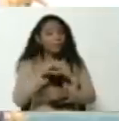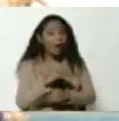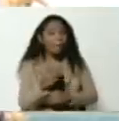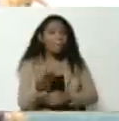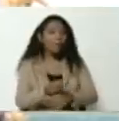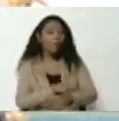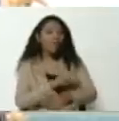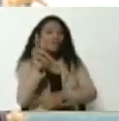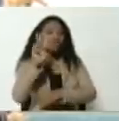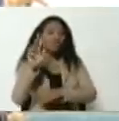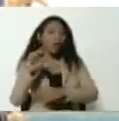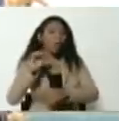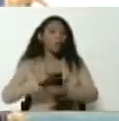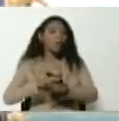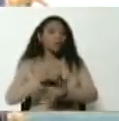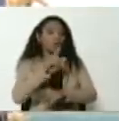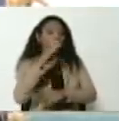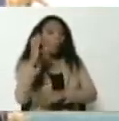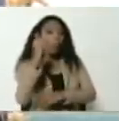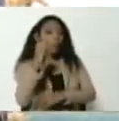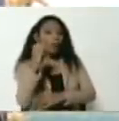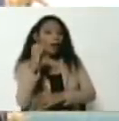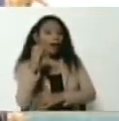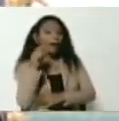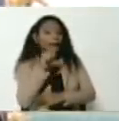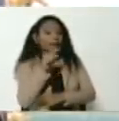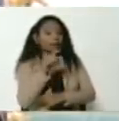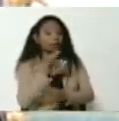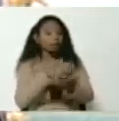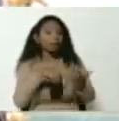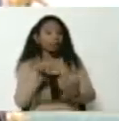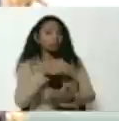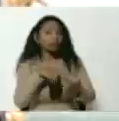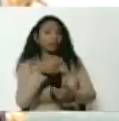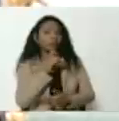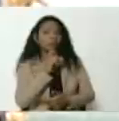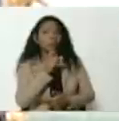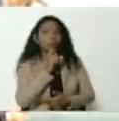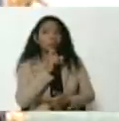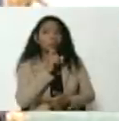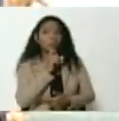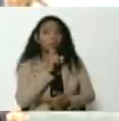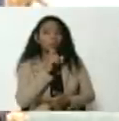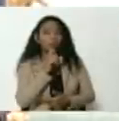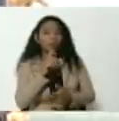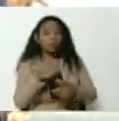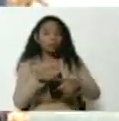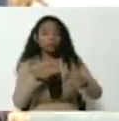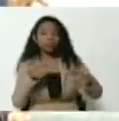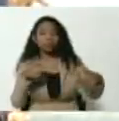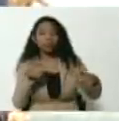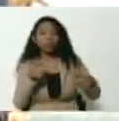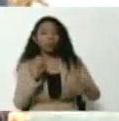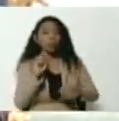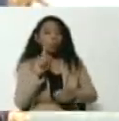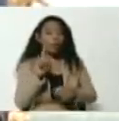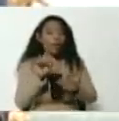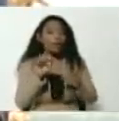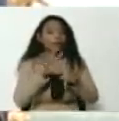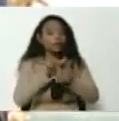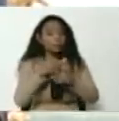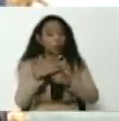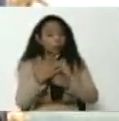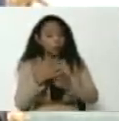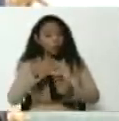y por eso Colombia es una crisis de catastróficas magnitudes, con una situación